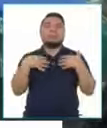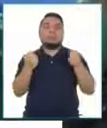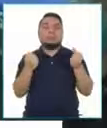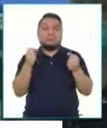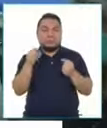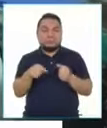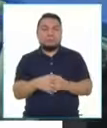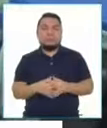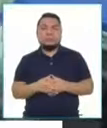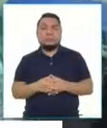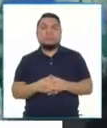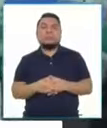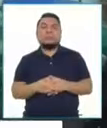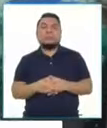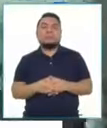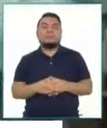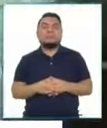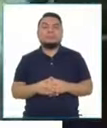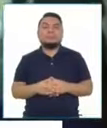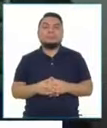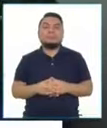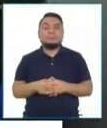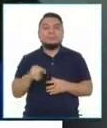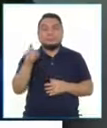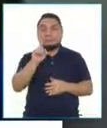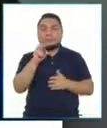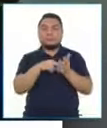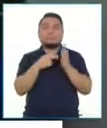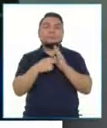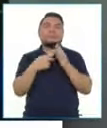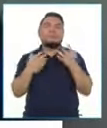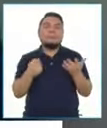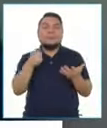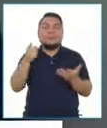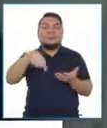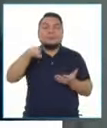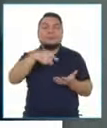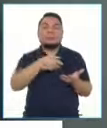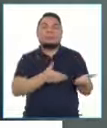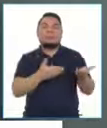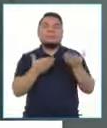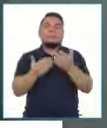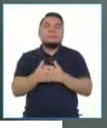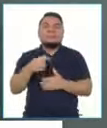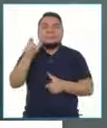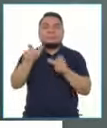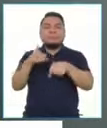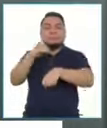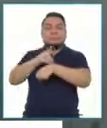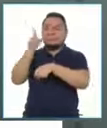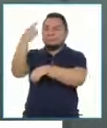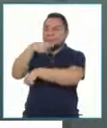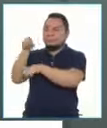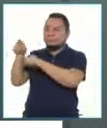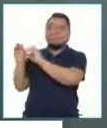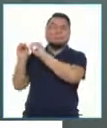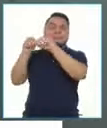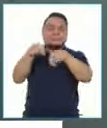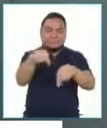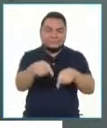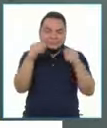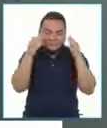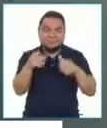esta. No significa que se traslade personal médico del hospital contiguo para